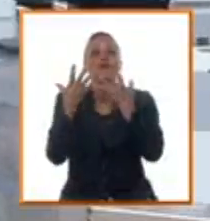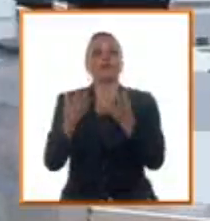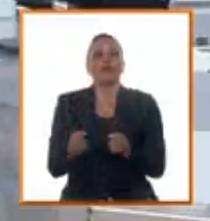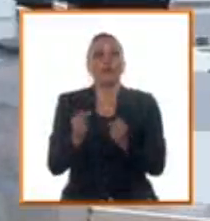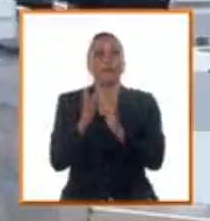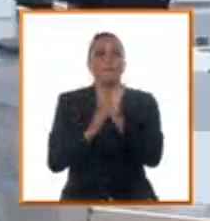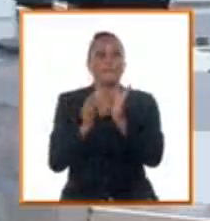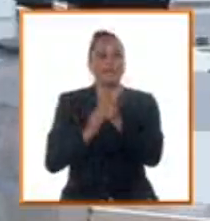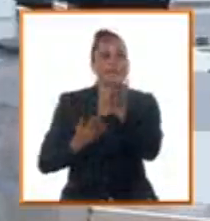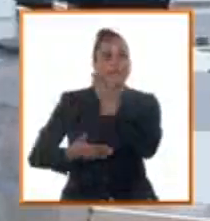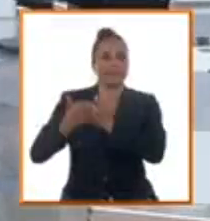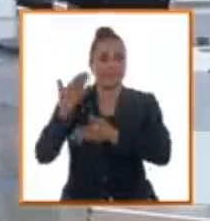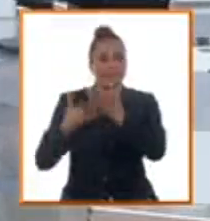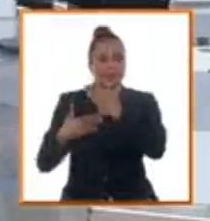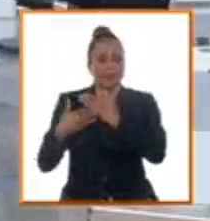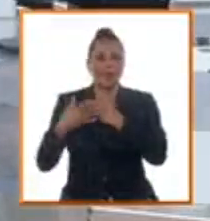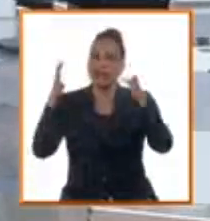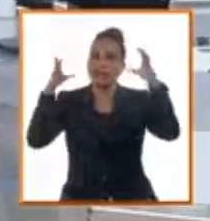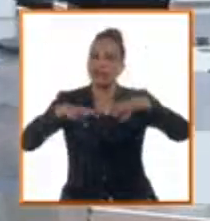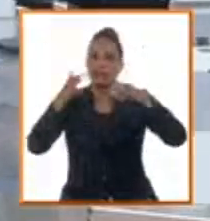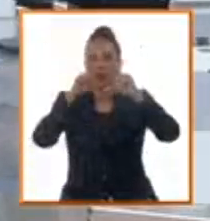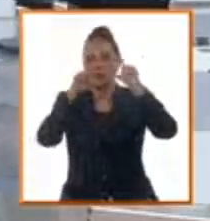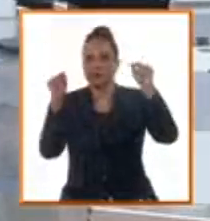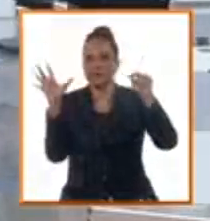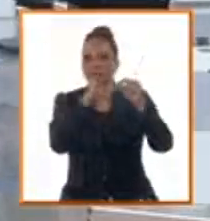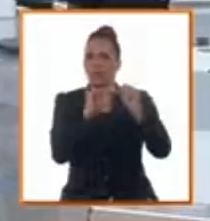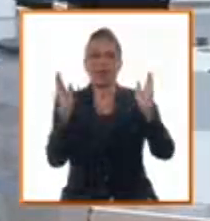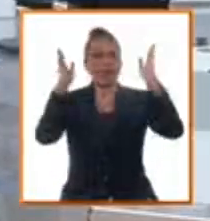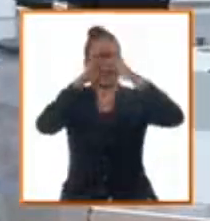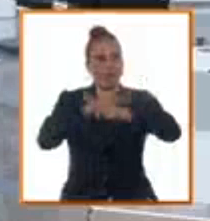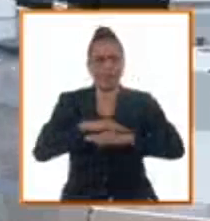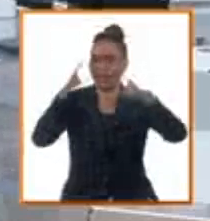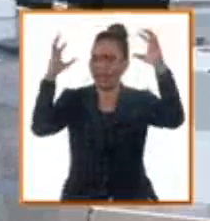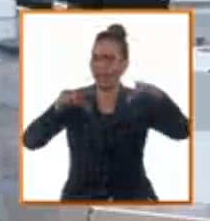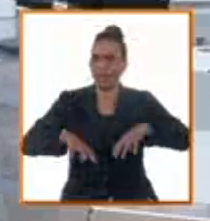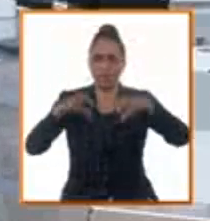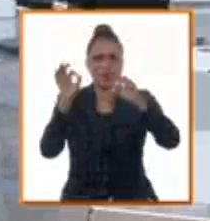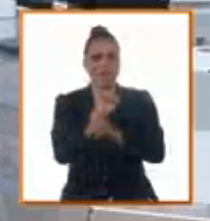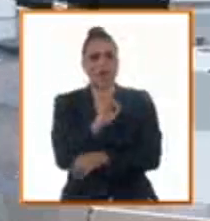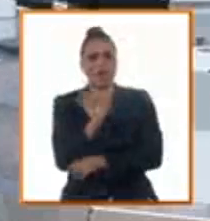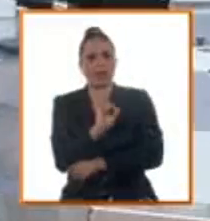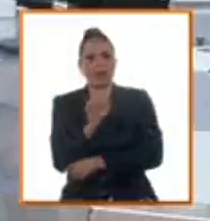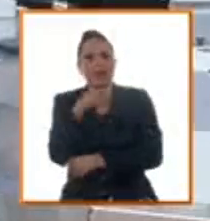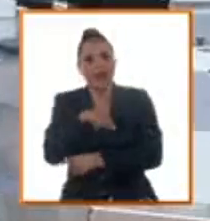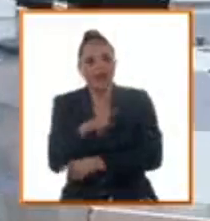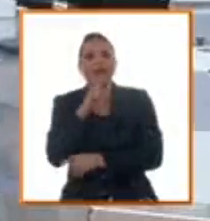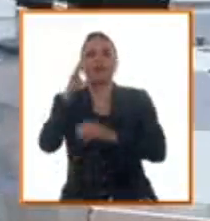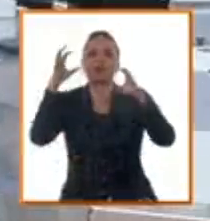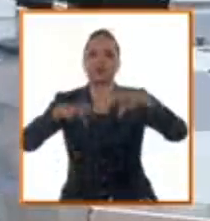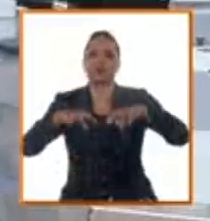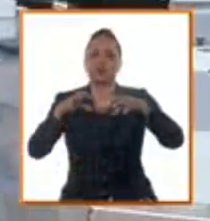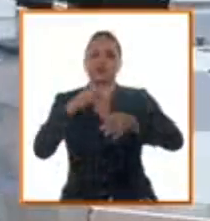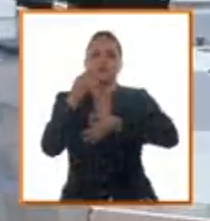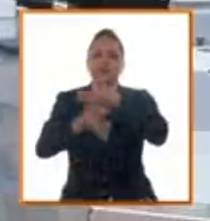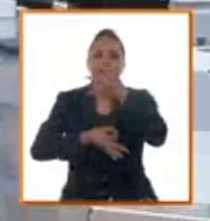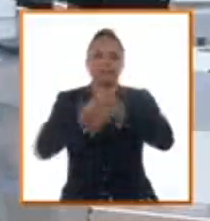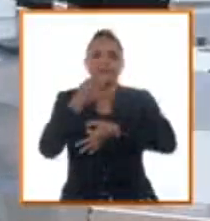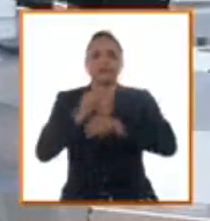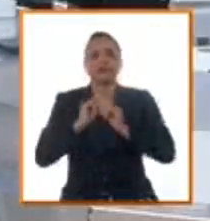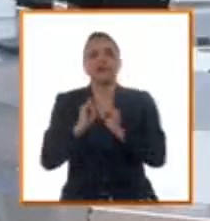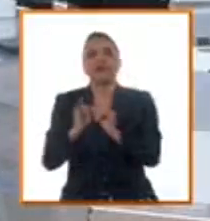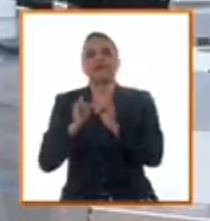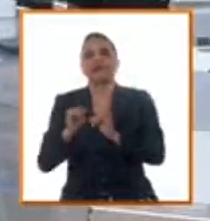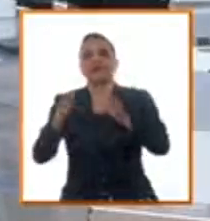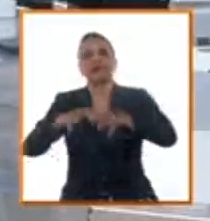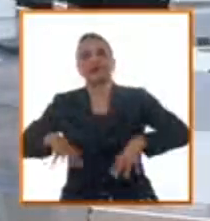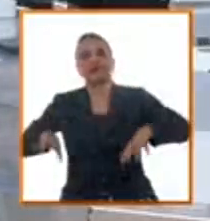de una sequía intensa, sobre todo en estas propias provincias orientales. ¿Cuántas veces hemos hablado en los espacios informativos de la